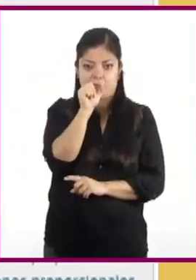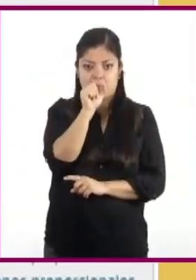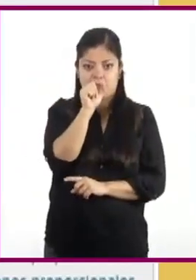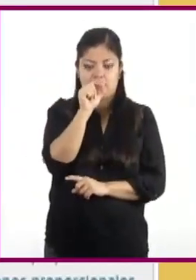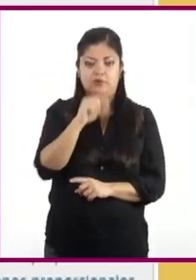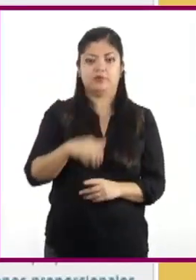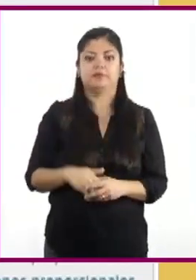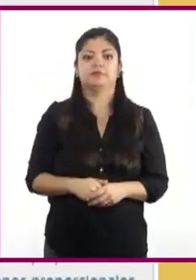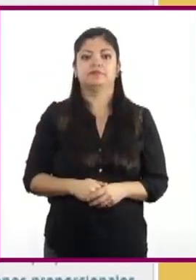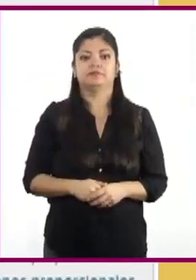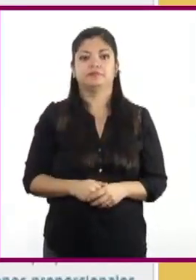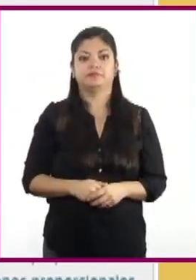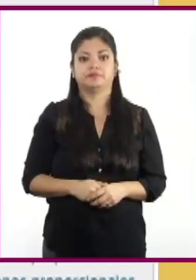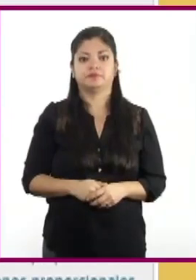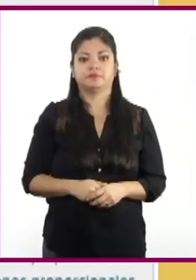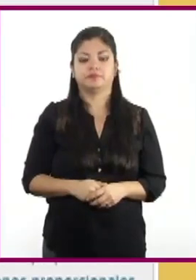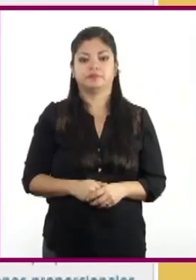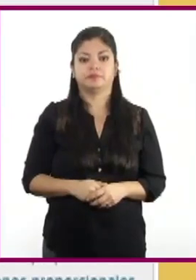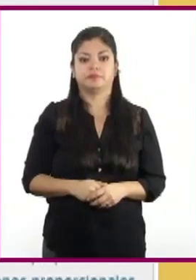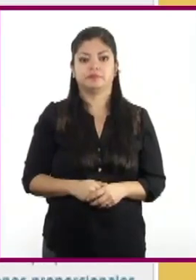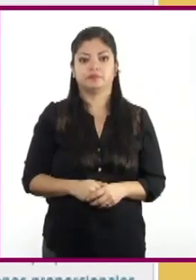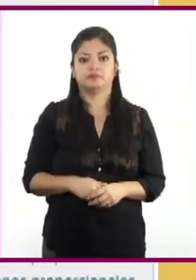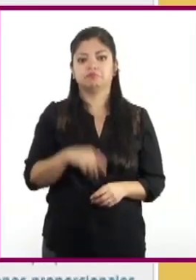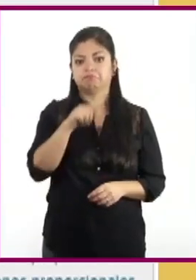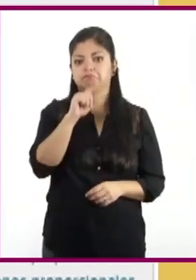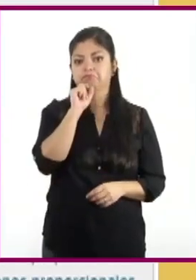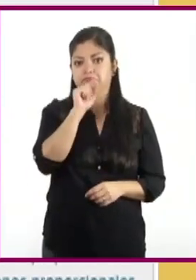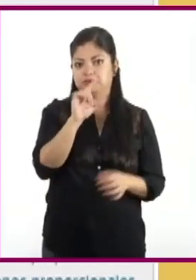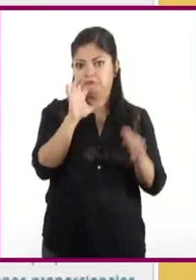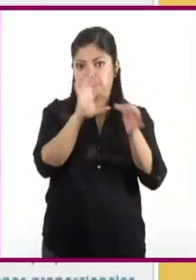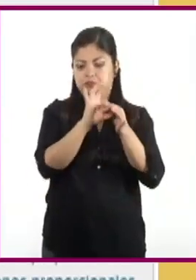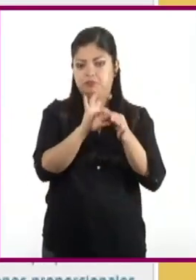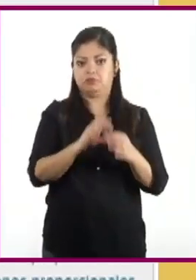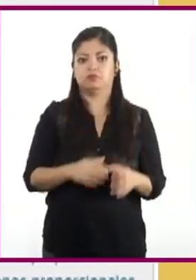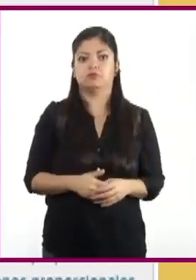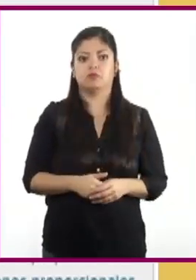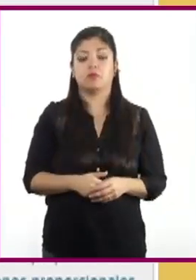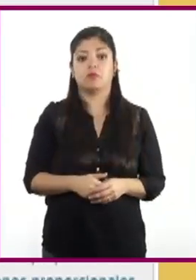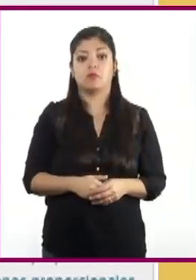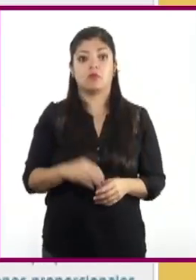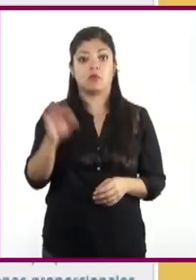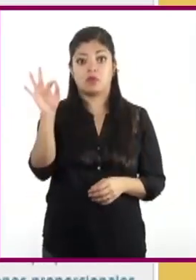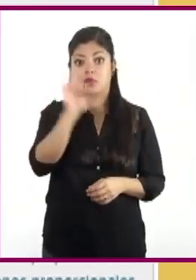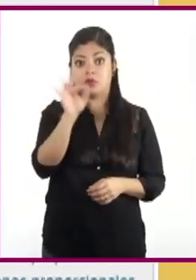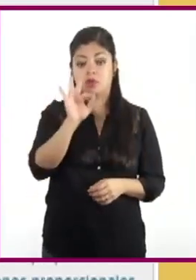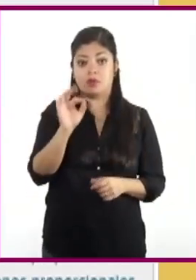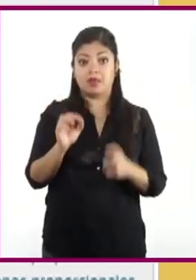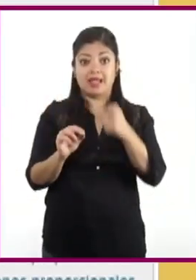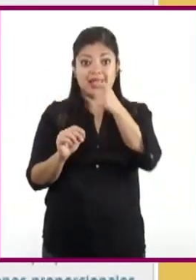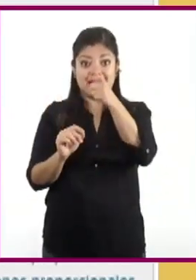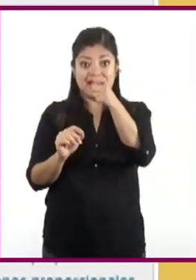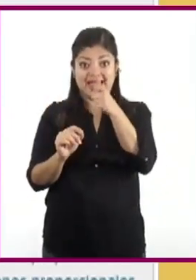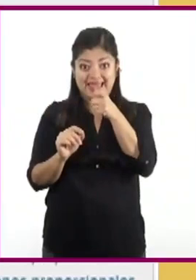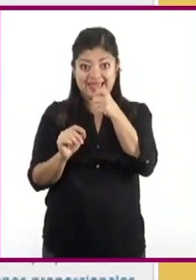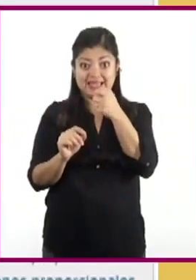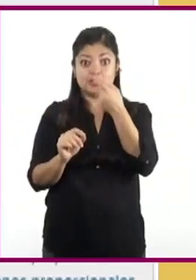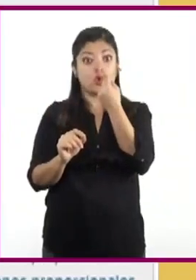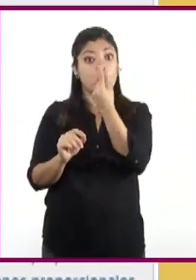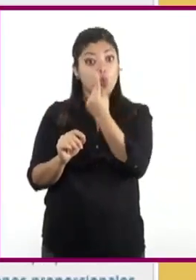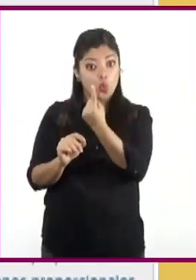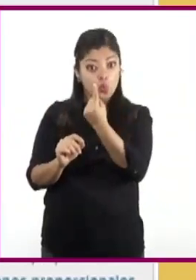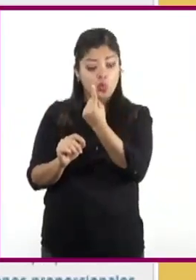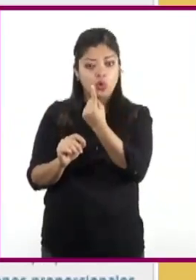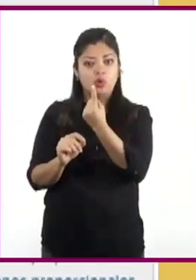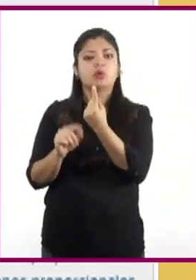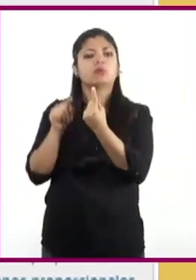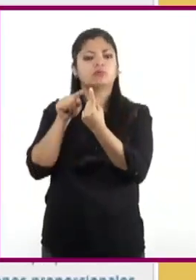relación proporcional. Este punto aquí está en la gráfica de la relación. Ahora, si aumento a x en 1, entonces,